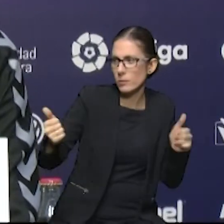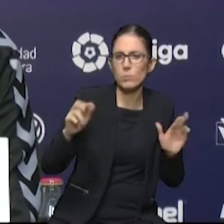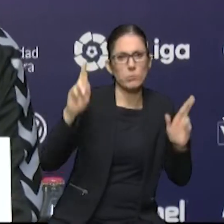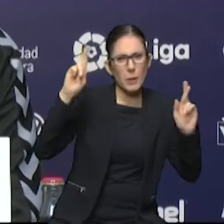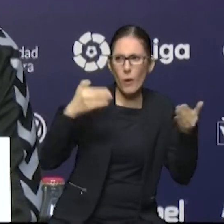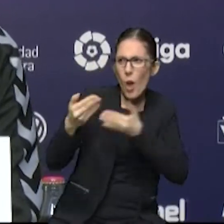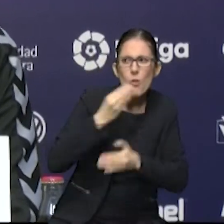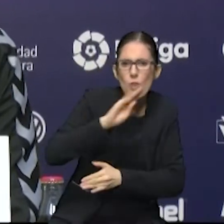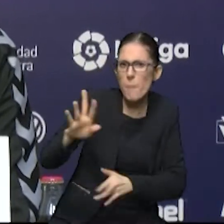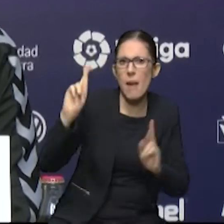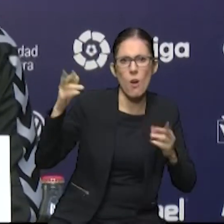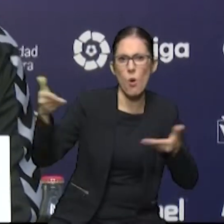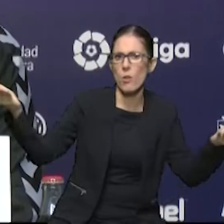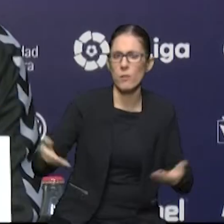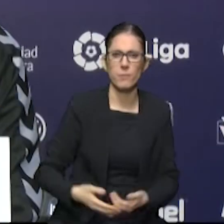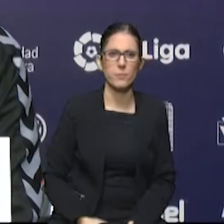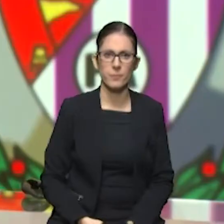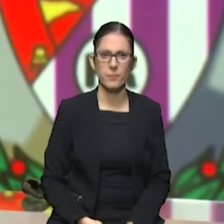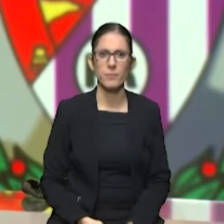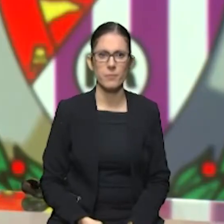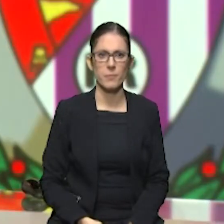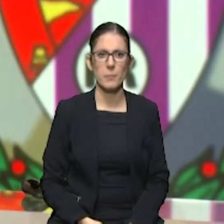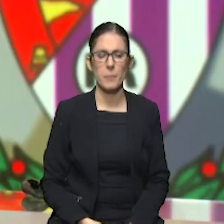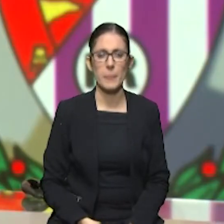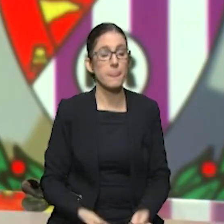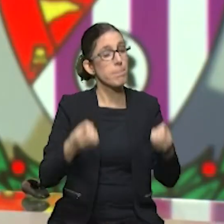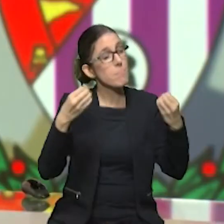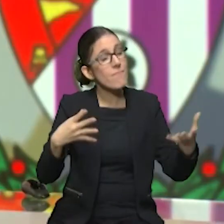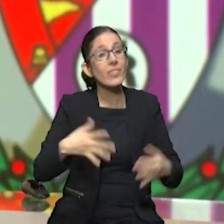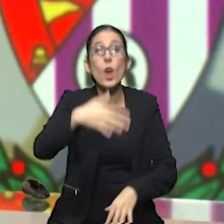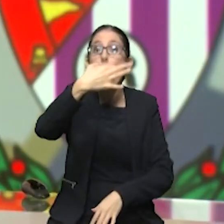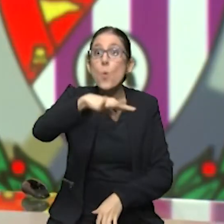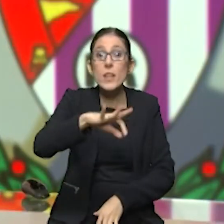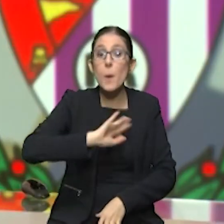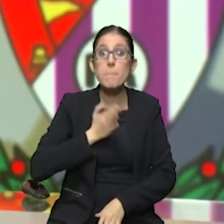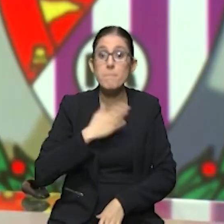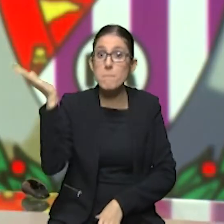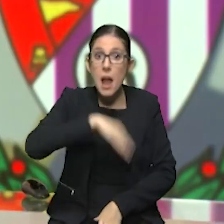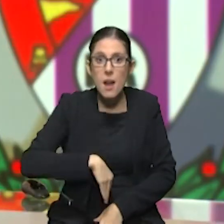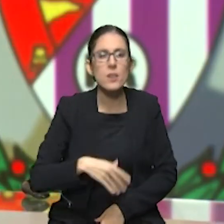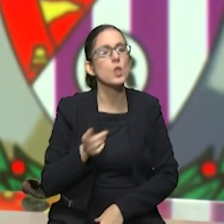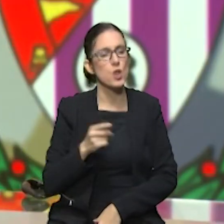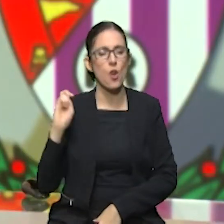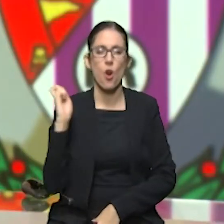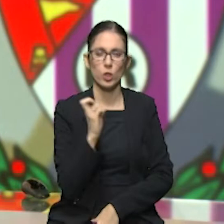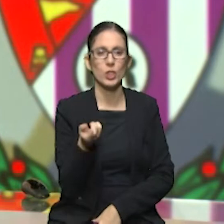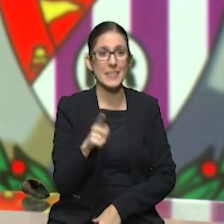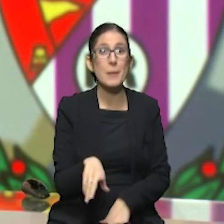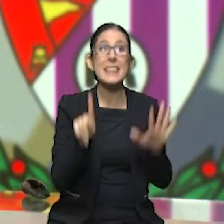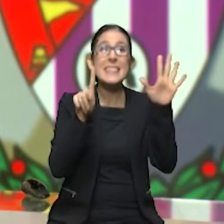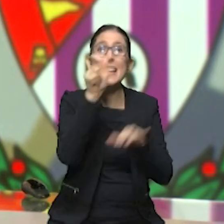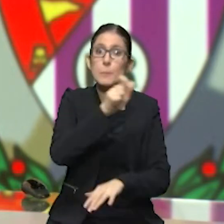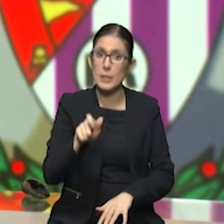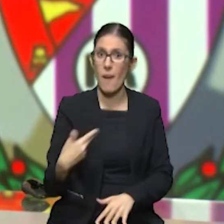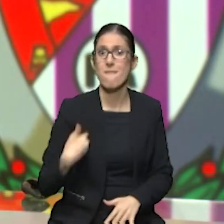Lillo y a cada jugador que ha salido. Bueno, pues Lillo no es la única ausencia para el encuentro de mañana. Arrasate tiene hasta seis